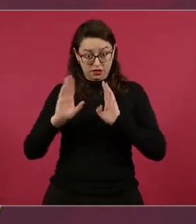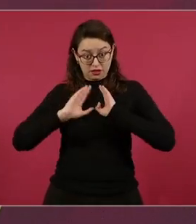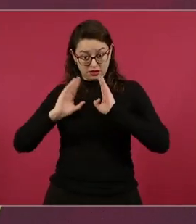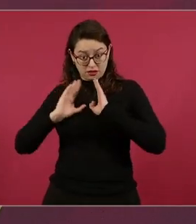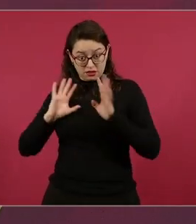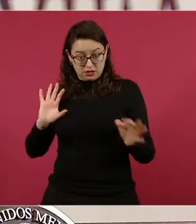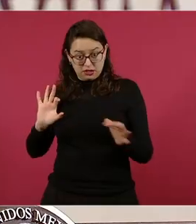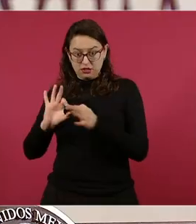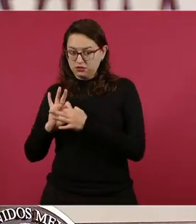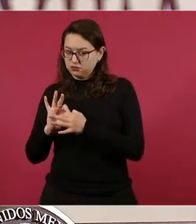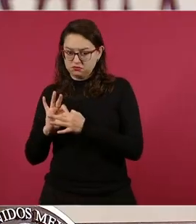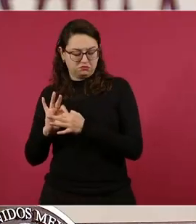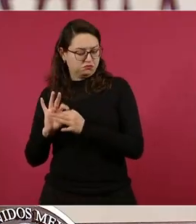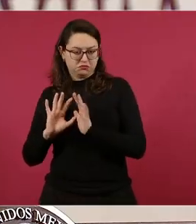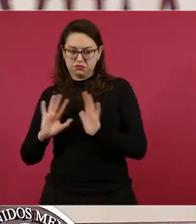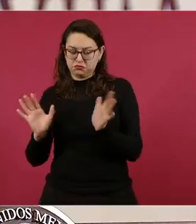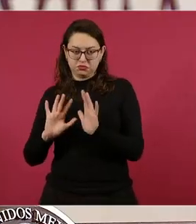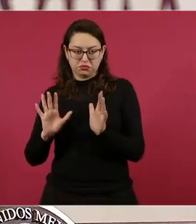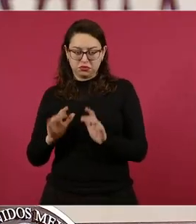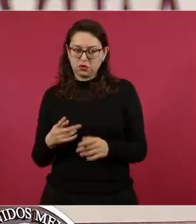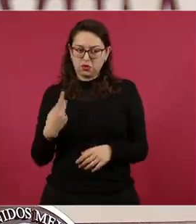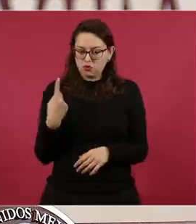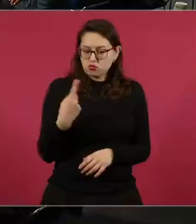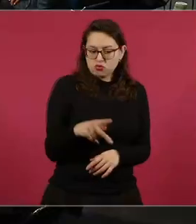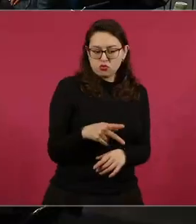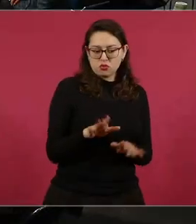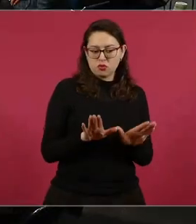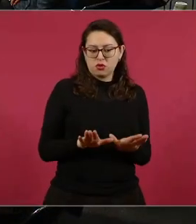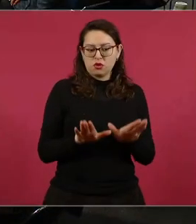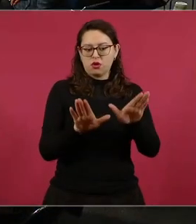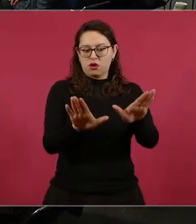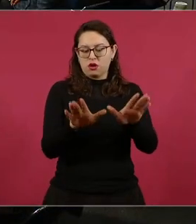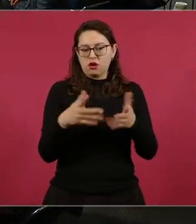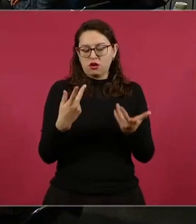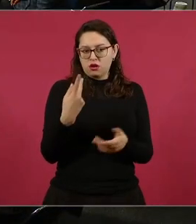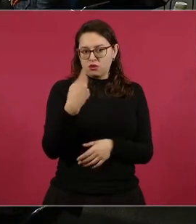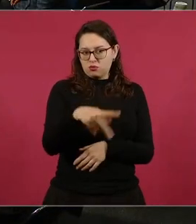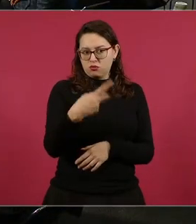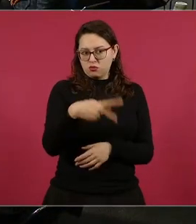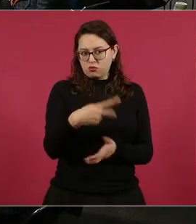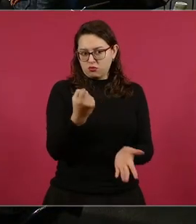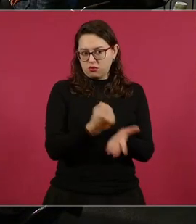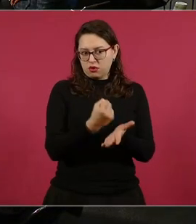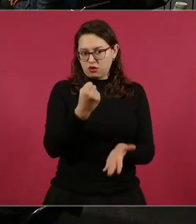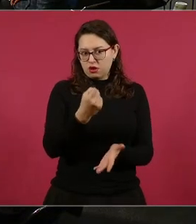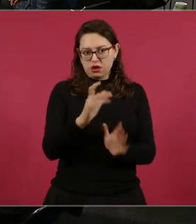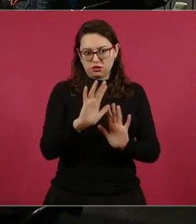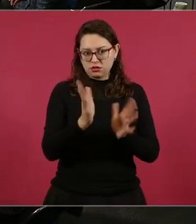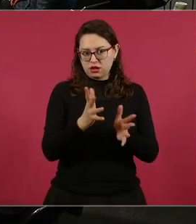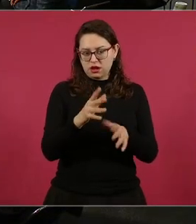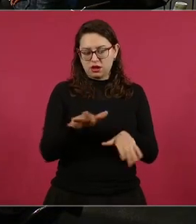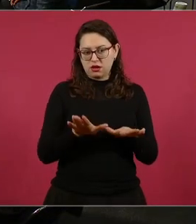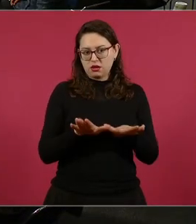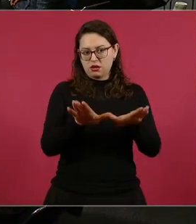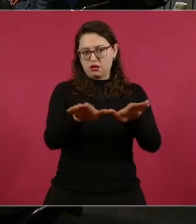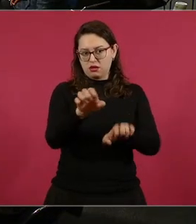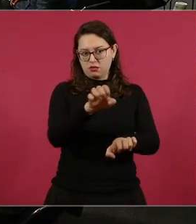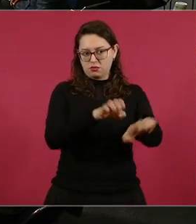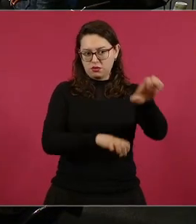la línea aérea, pertenecen al Estado mexicano, siempre han pertenecido al Estado mexicano, nada más los